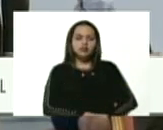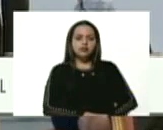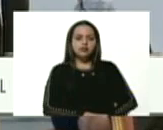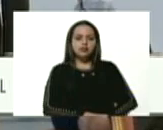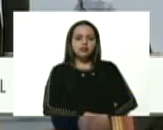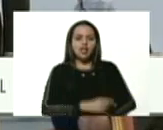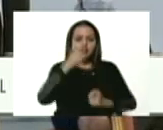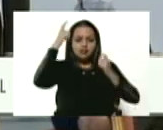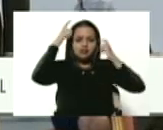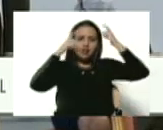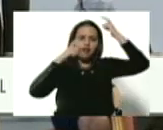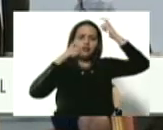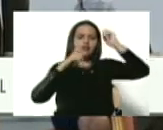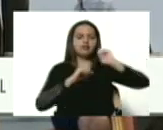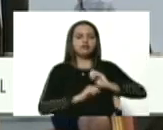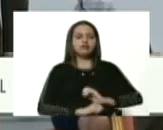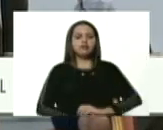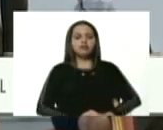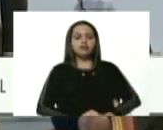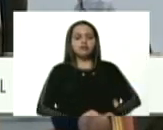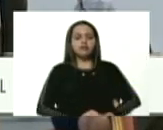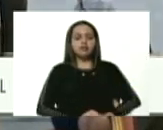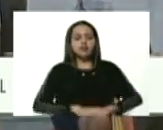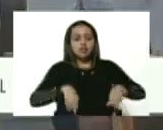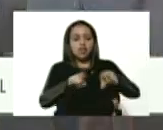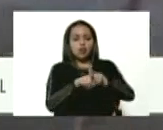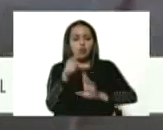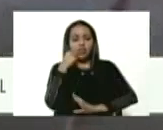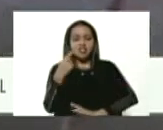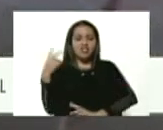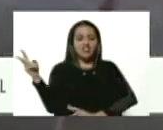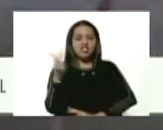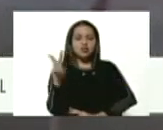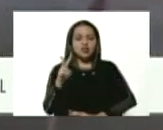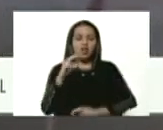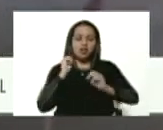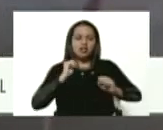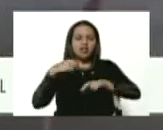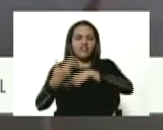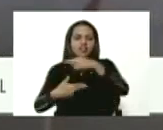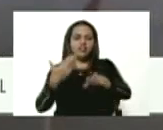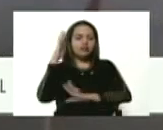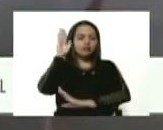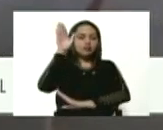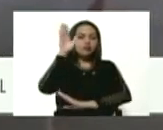Hugo Chávez, que es decir, la Venezuela rebelde y del futuro.